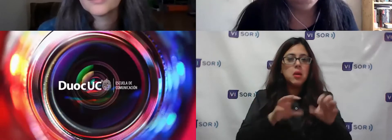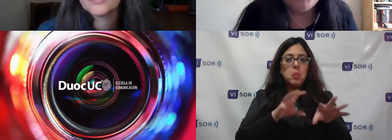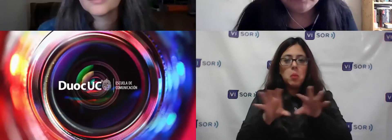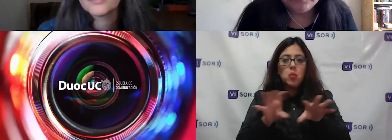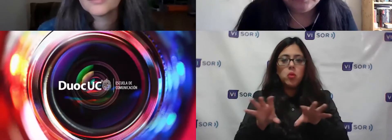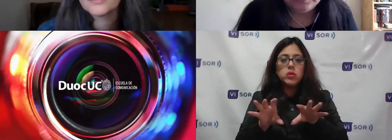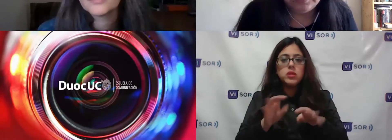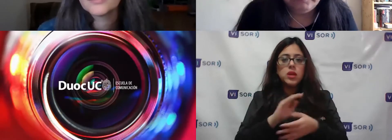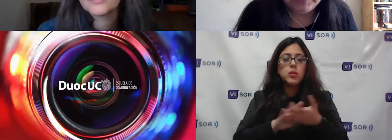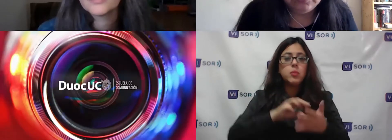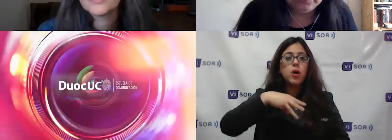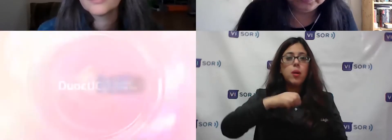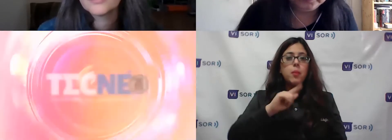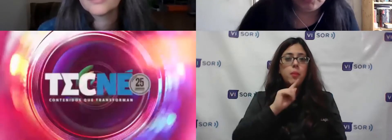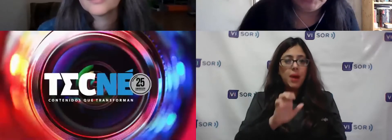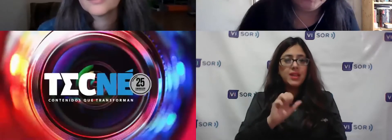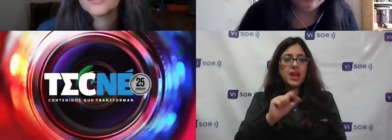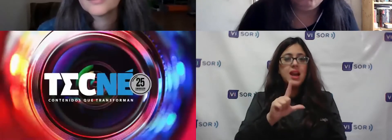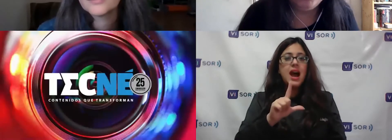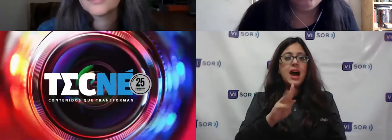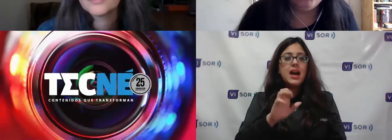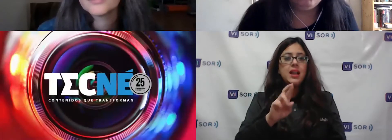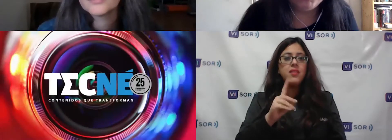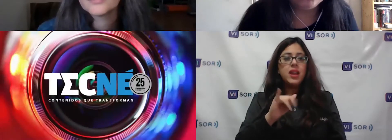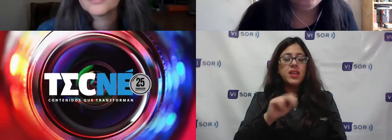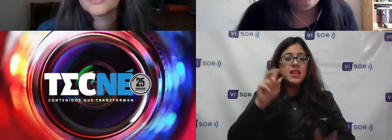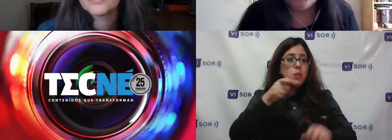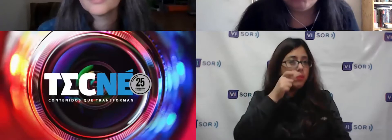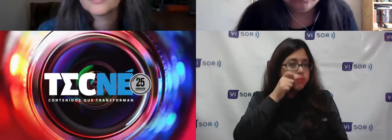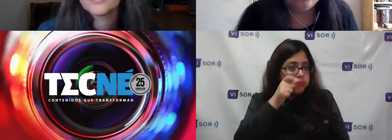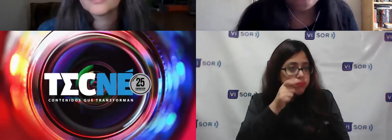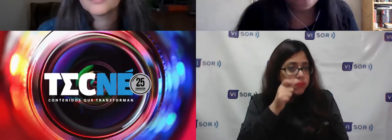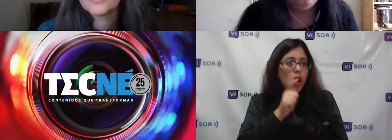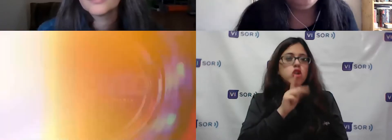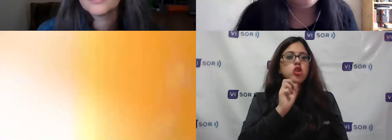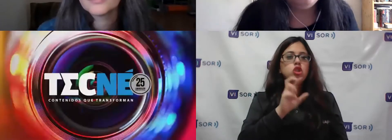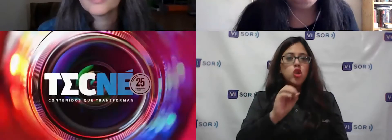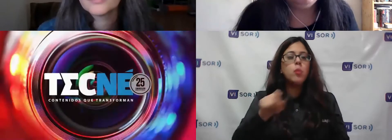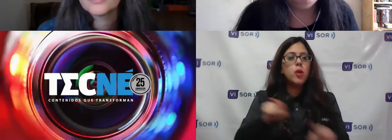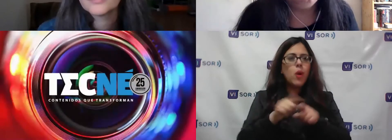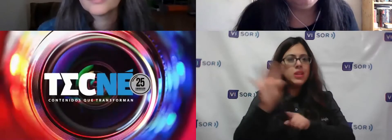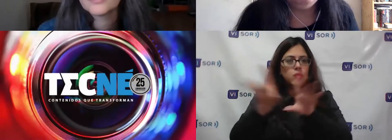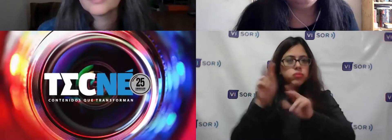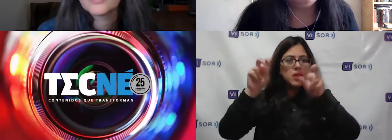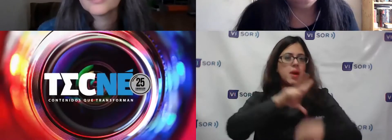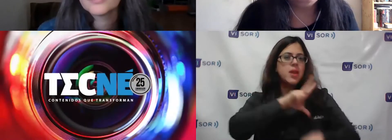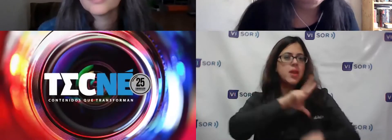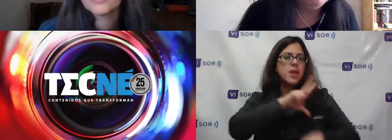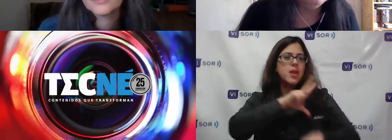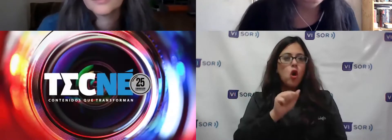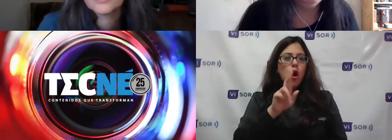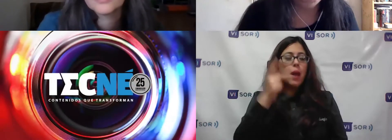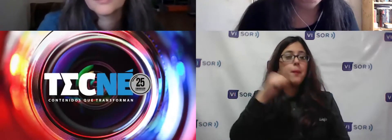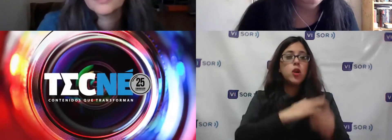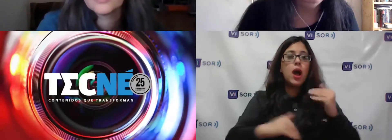de maite alberdi con el agente topo que llegó a la nominación de los oscar que un hito histórico pero también en paralelo no sé no sólo